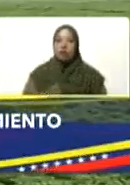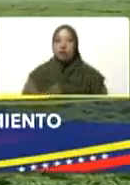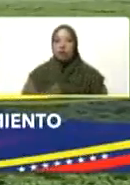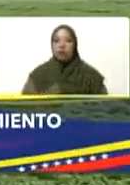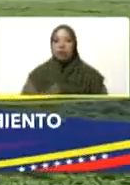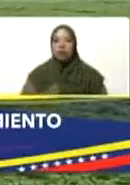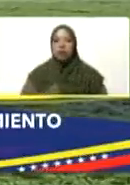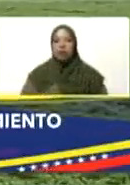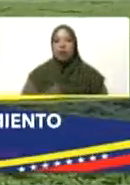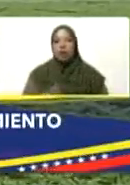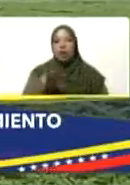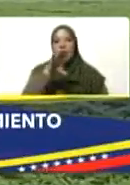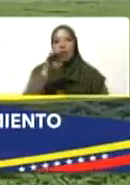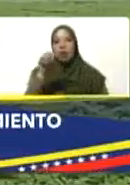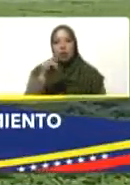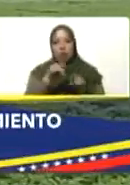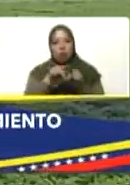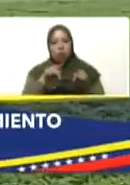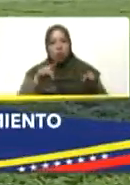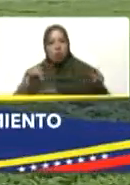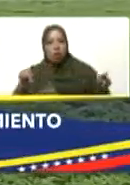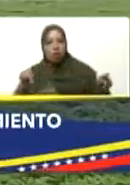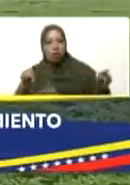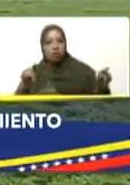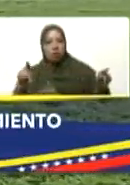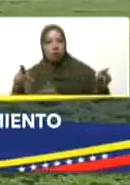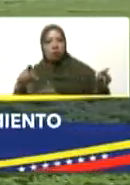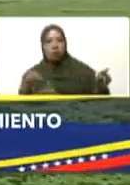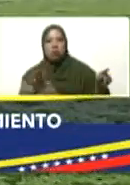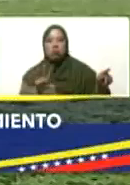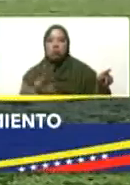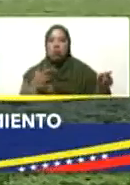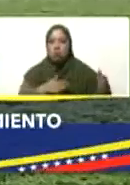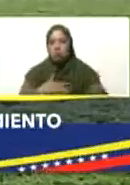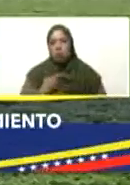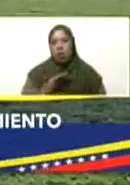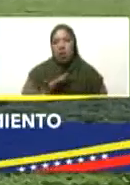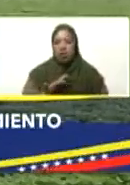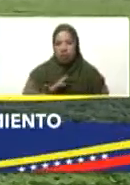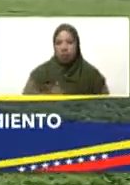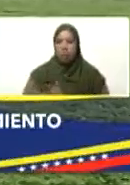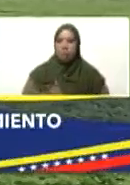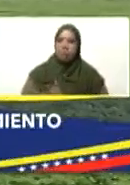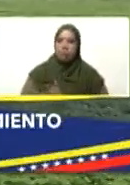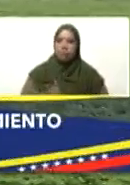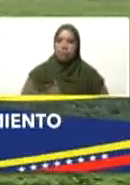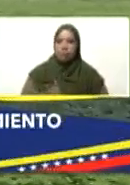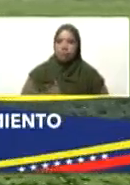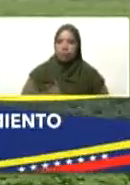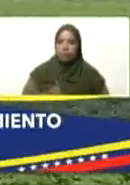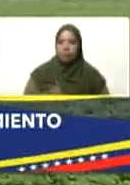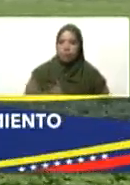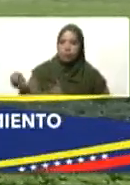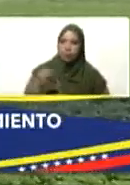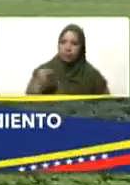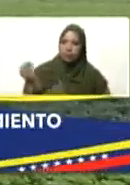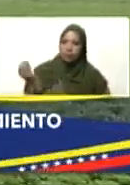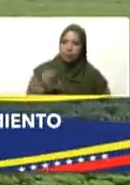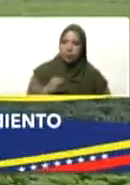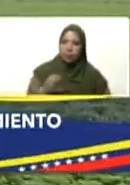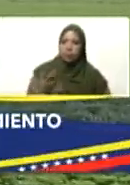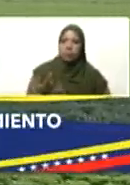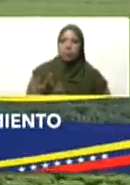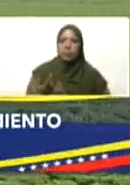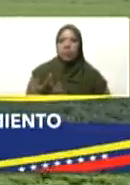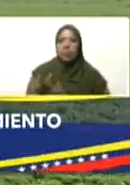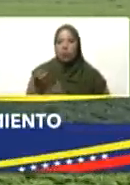y 500 metros para acá, para ambos extremos. Y por supuesto, le agrega